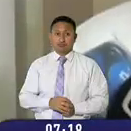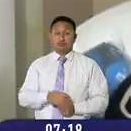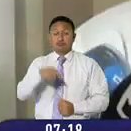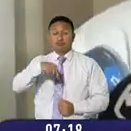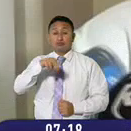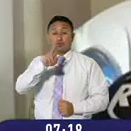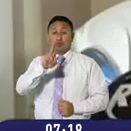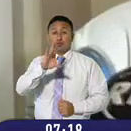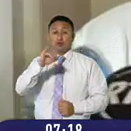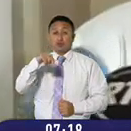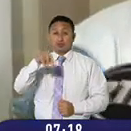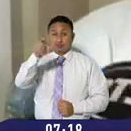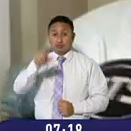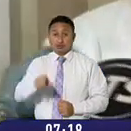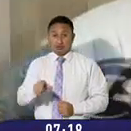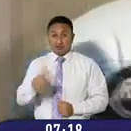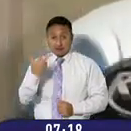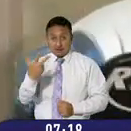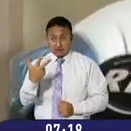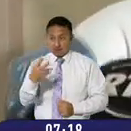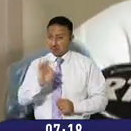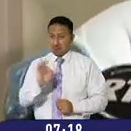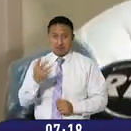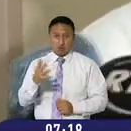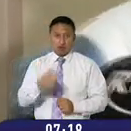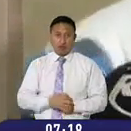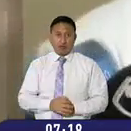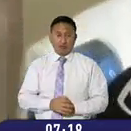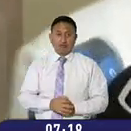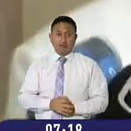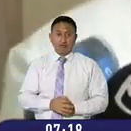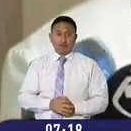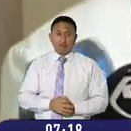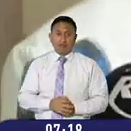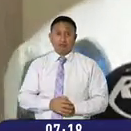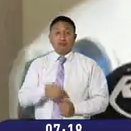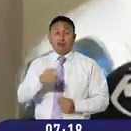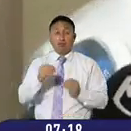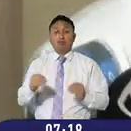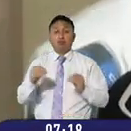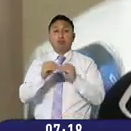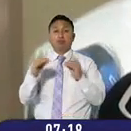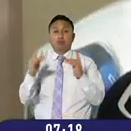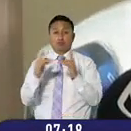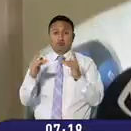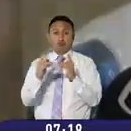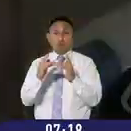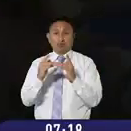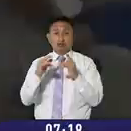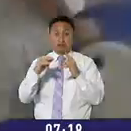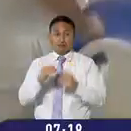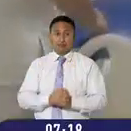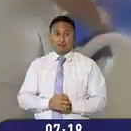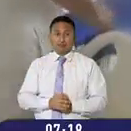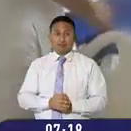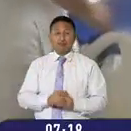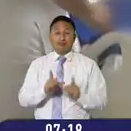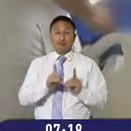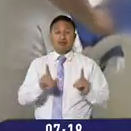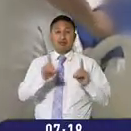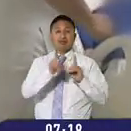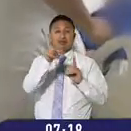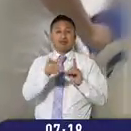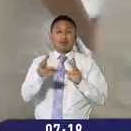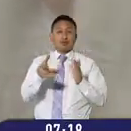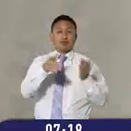ningún paciente con tres dosis. Y el plan es aumentar algunas camas más de acuerdo a los requerimientos, como se van dando. Las cifras de fallecidos en los